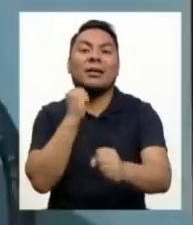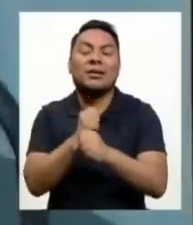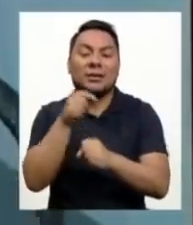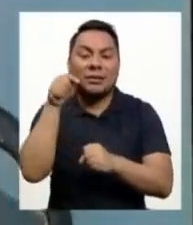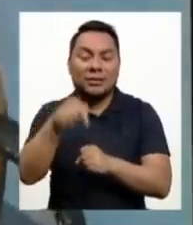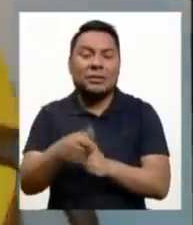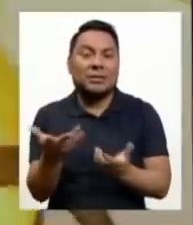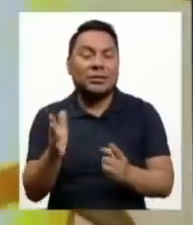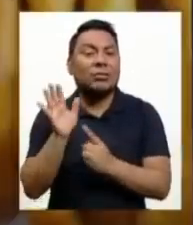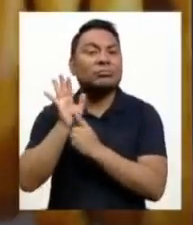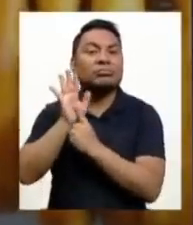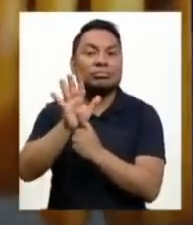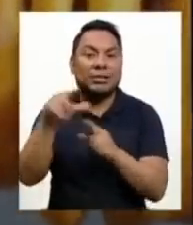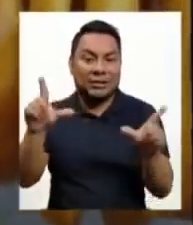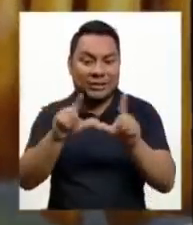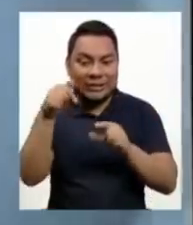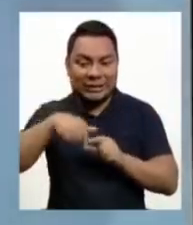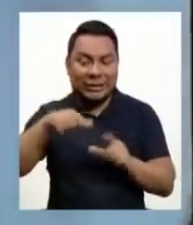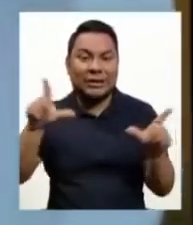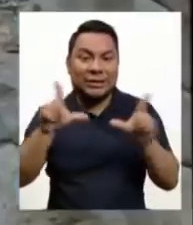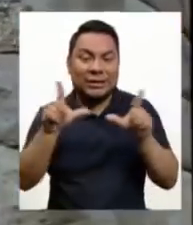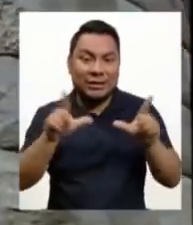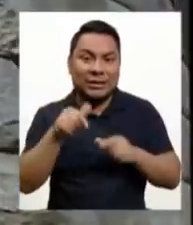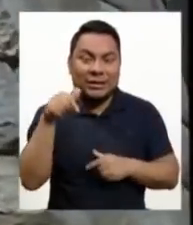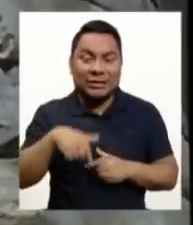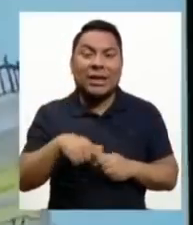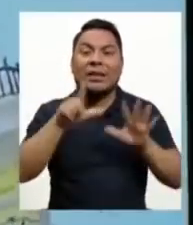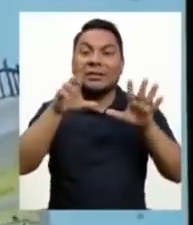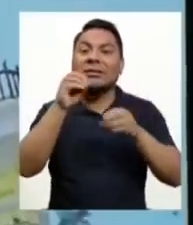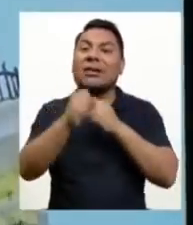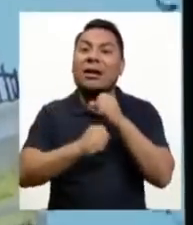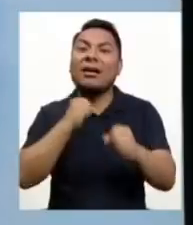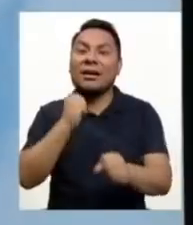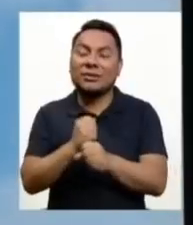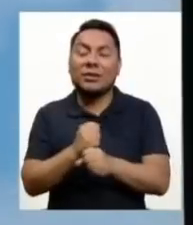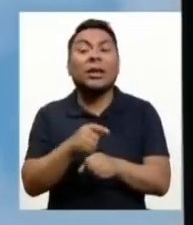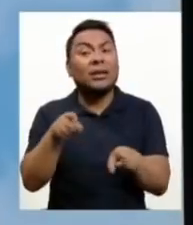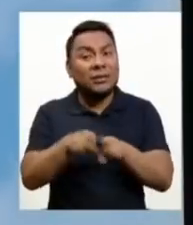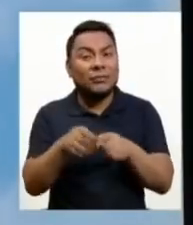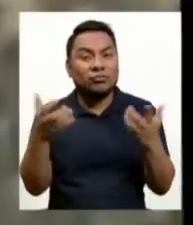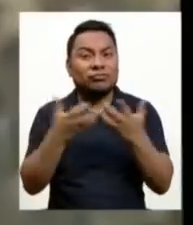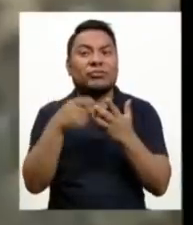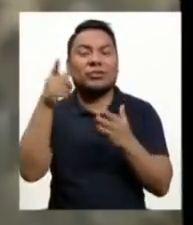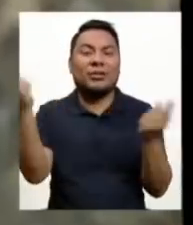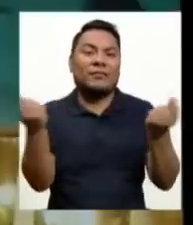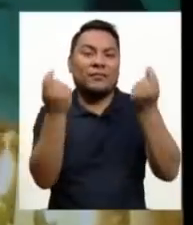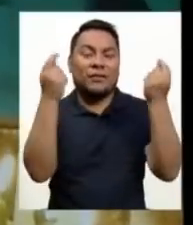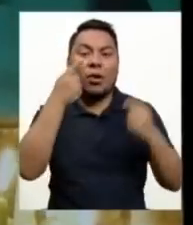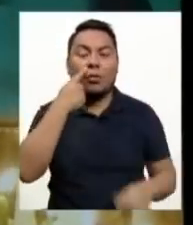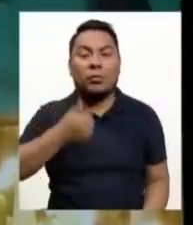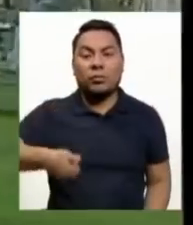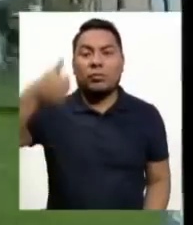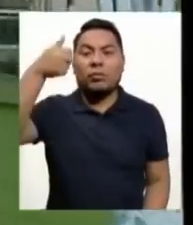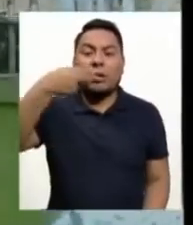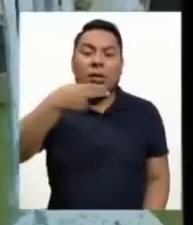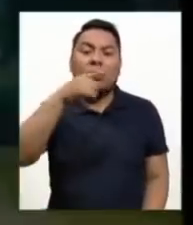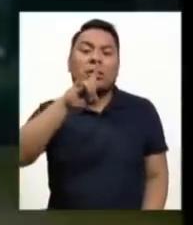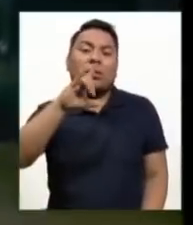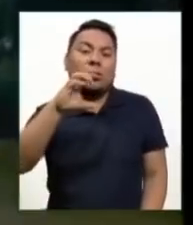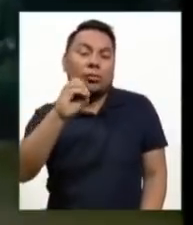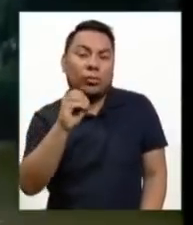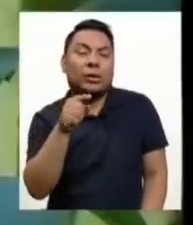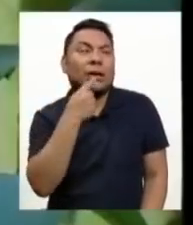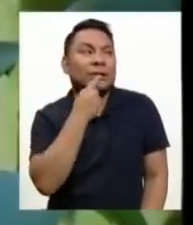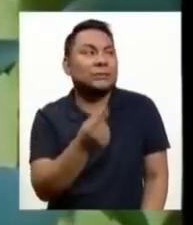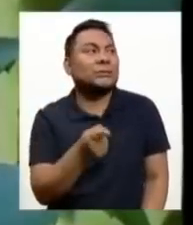esta canal, de esta emisora. En esta reunión, el señor Hugo Coya, presidente del directorio de la institución,